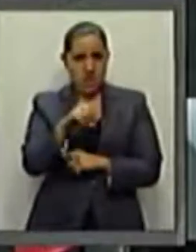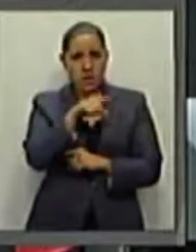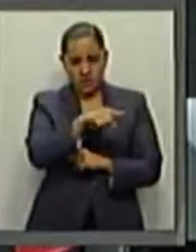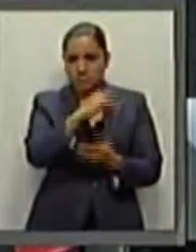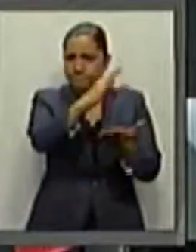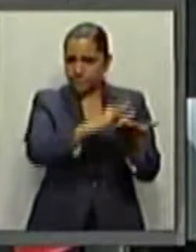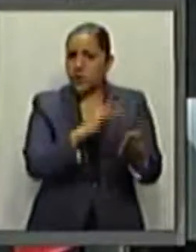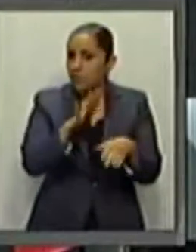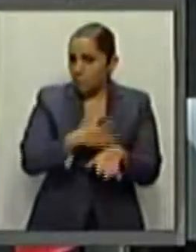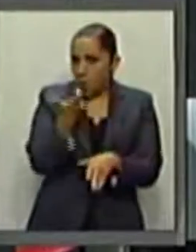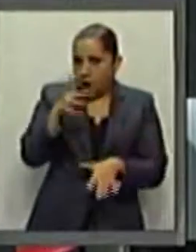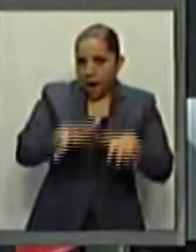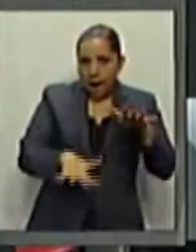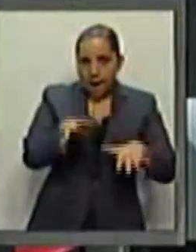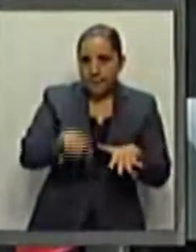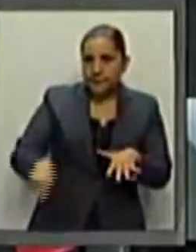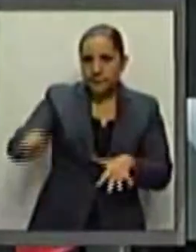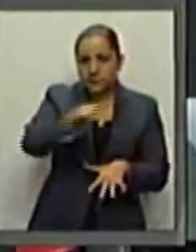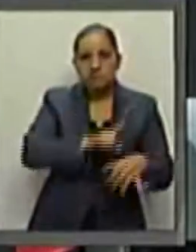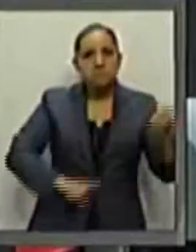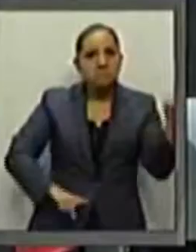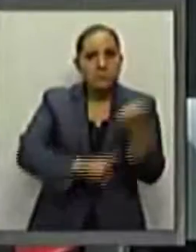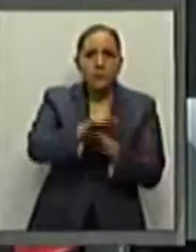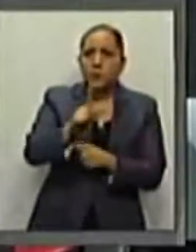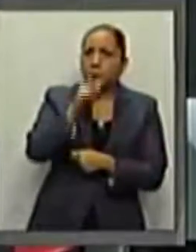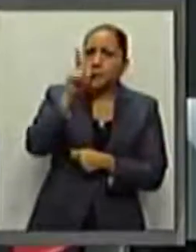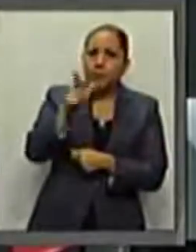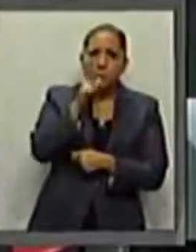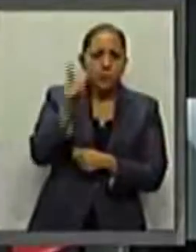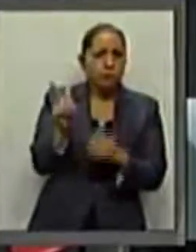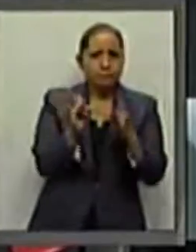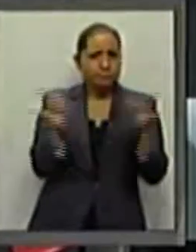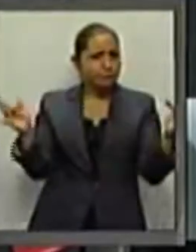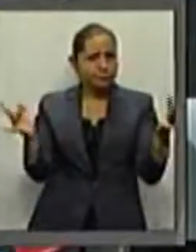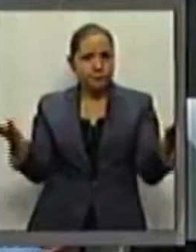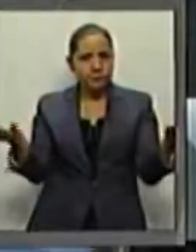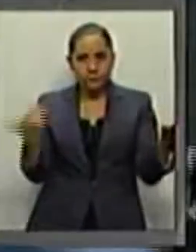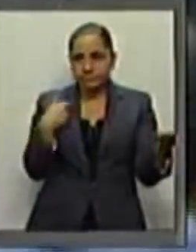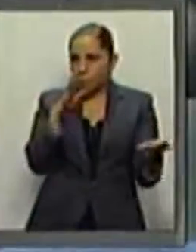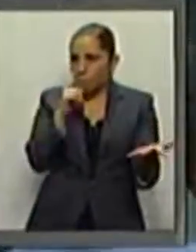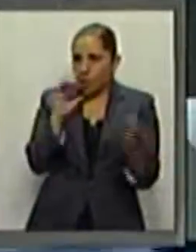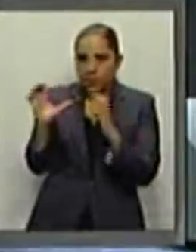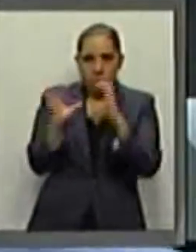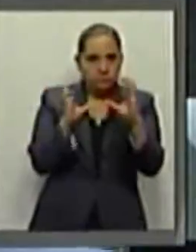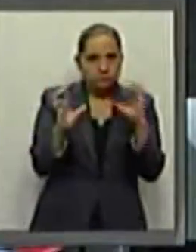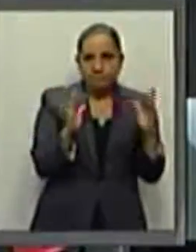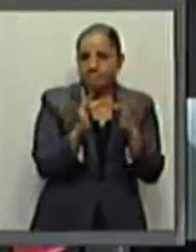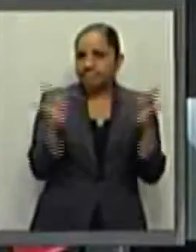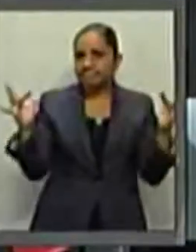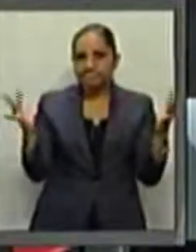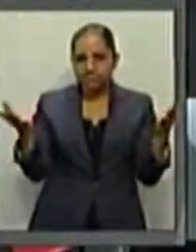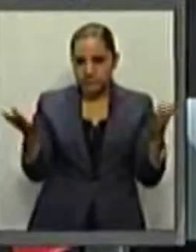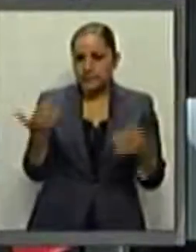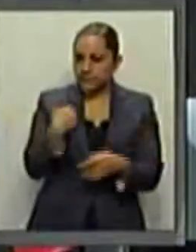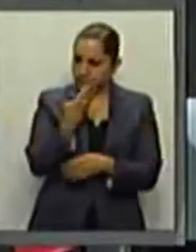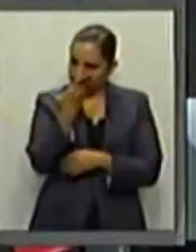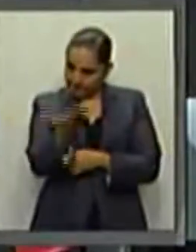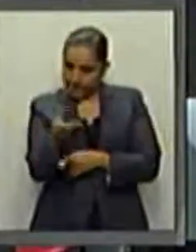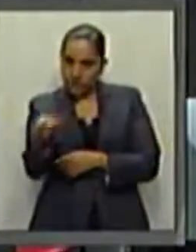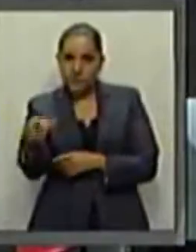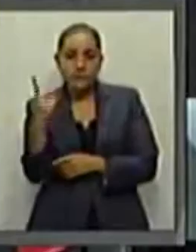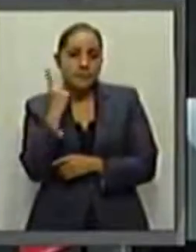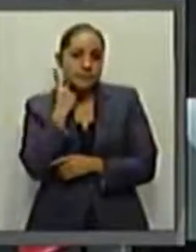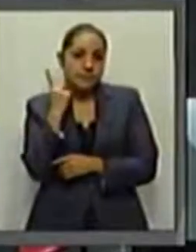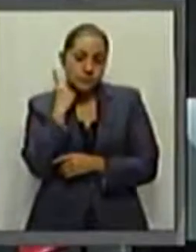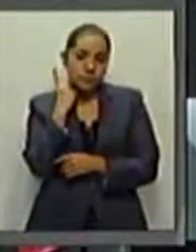pasan los desastres, ni siquiera la luz, digamos, nos permite comunicarnos. Para eso, digamos, le pido al